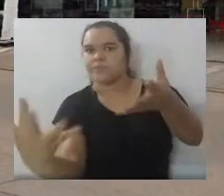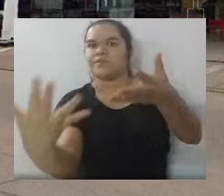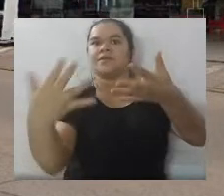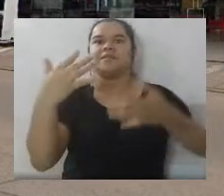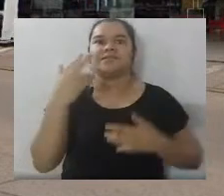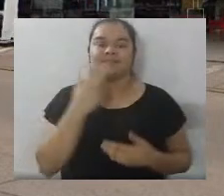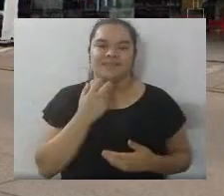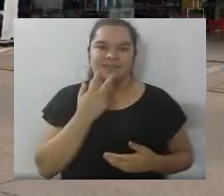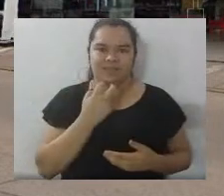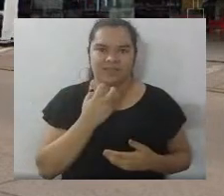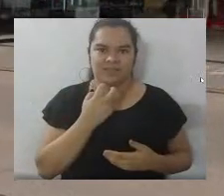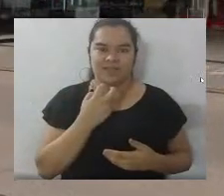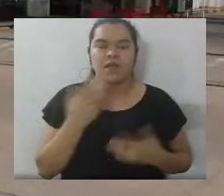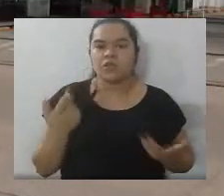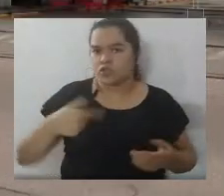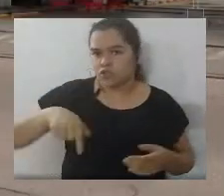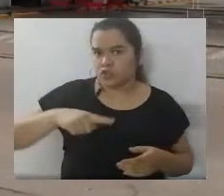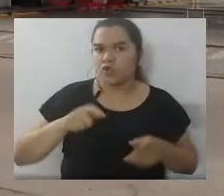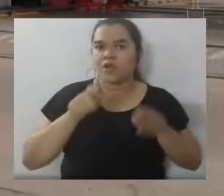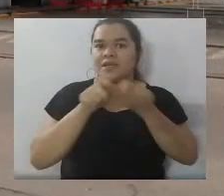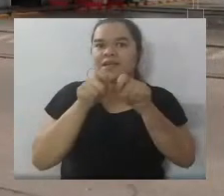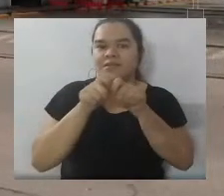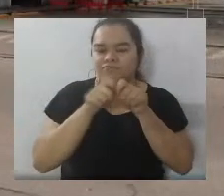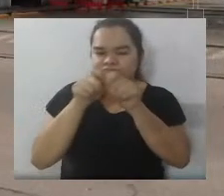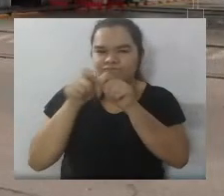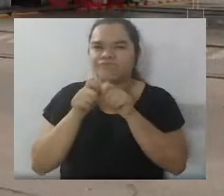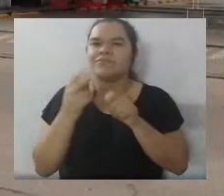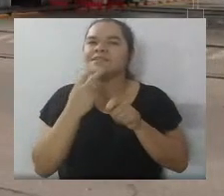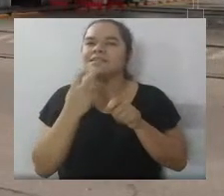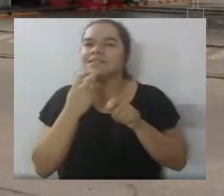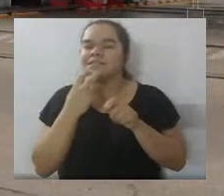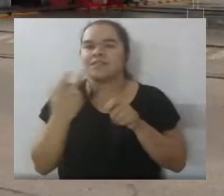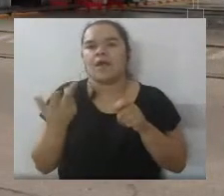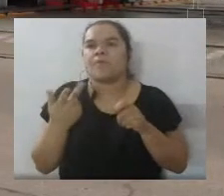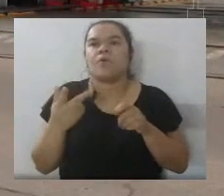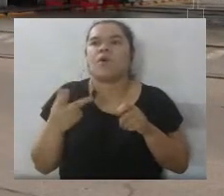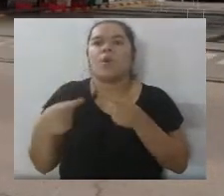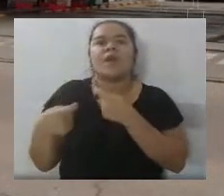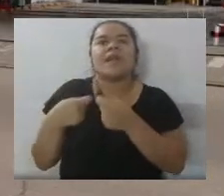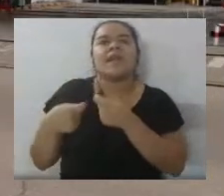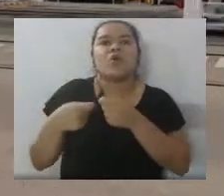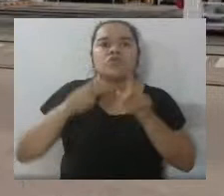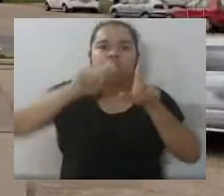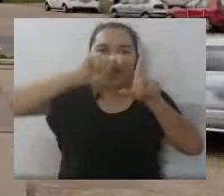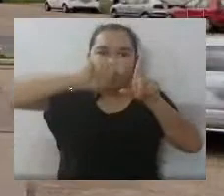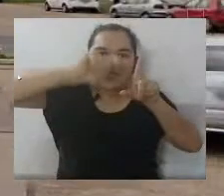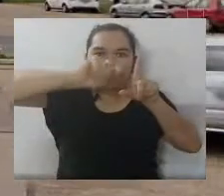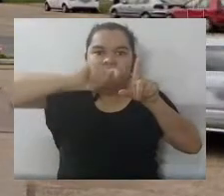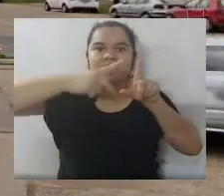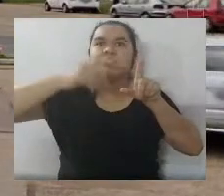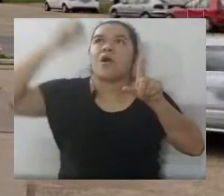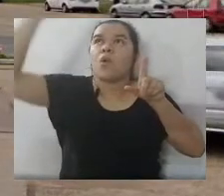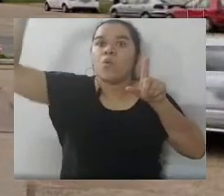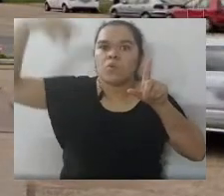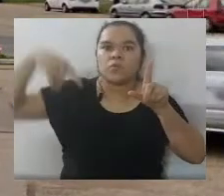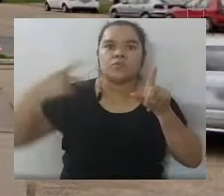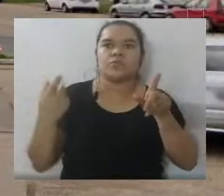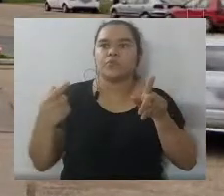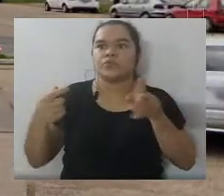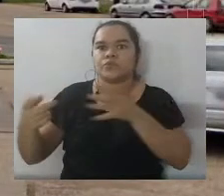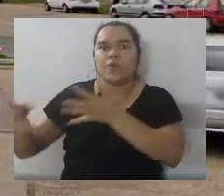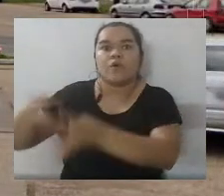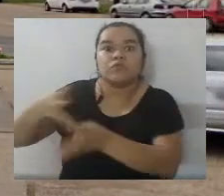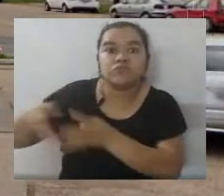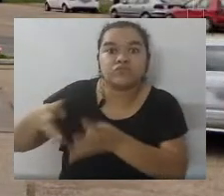las instalaciones eléctricas que te enseñamos son muy diversas, desde lo que puede ser la instalación eléctrica de un local comercial o la instalación eléctrica